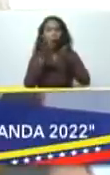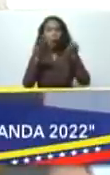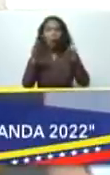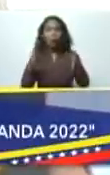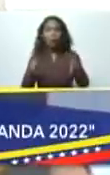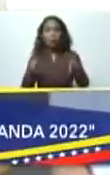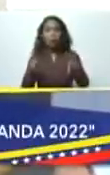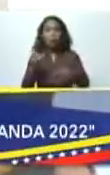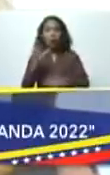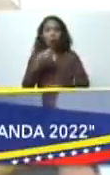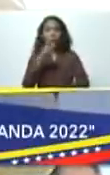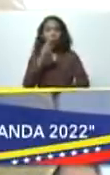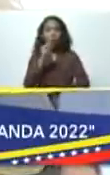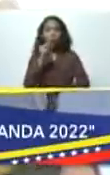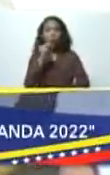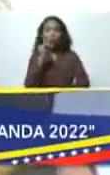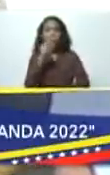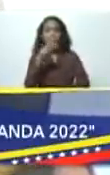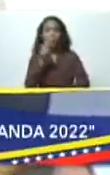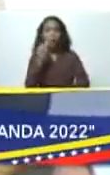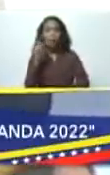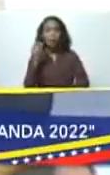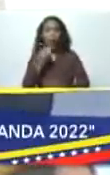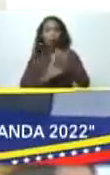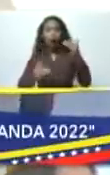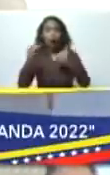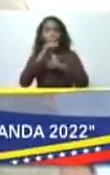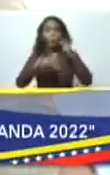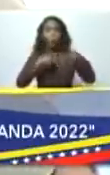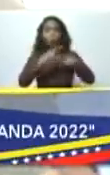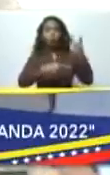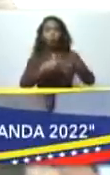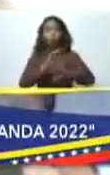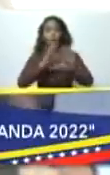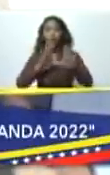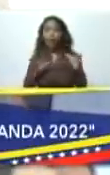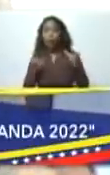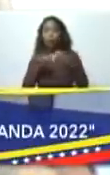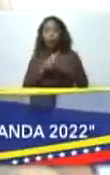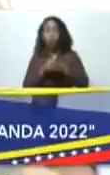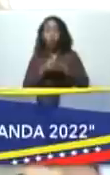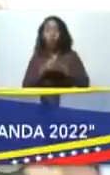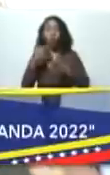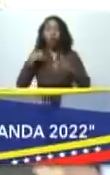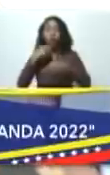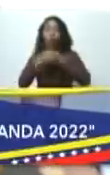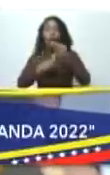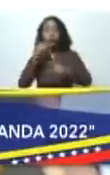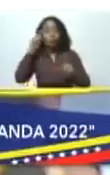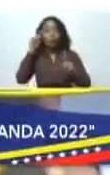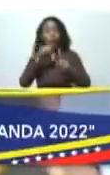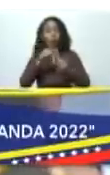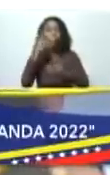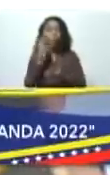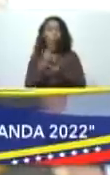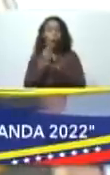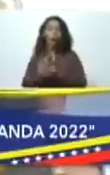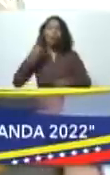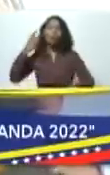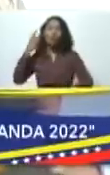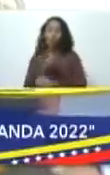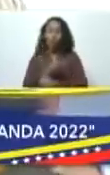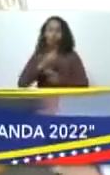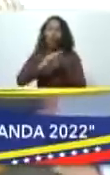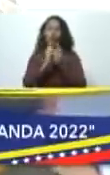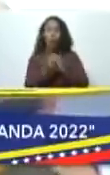de Guanipa con altísimas potencialidades, con los productores ya nos hemos reunido y hemos trazado como meta de que Monagas se debe de convertir